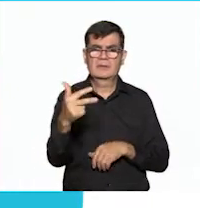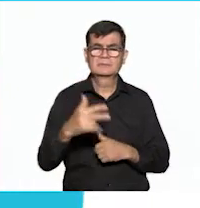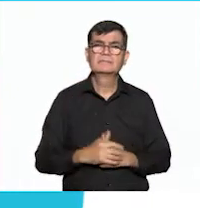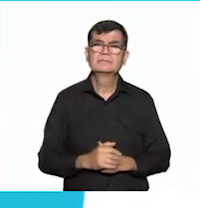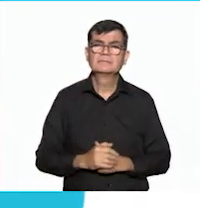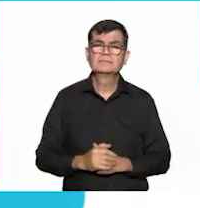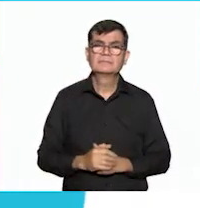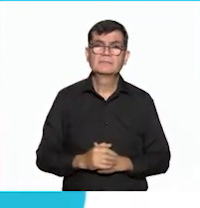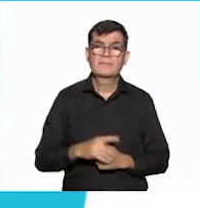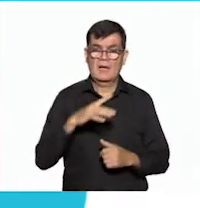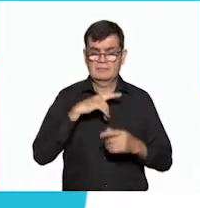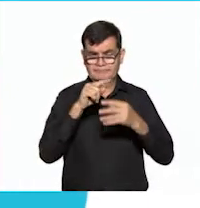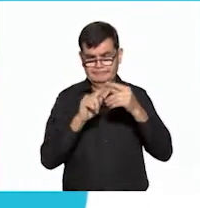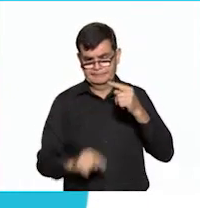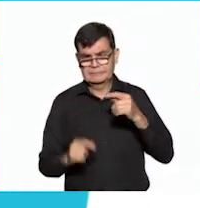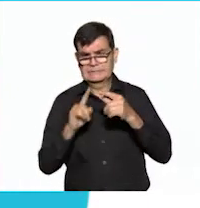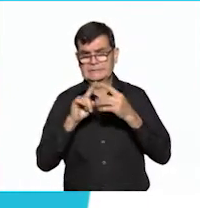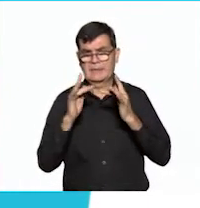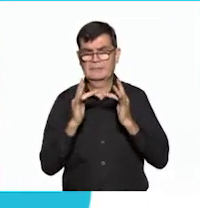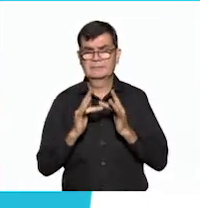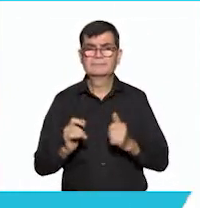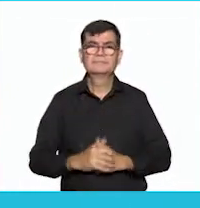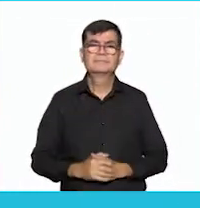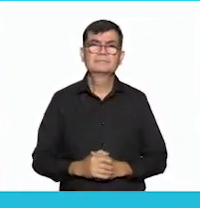5541-7204-13. 100 líneas.